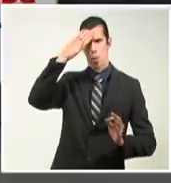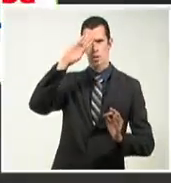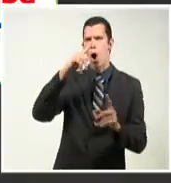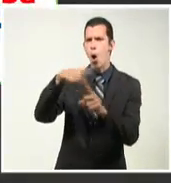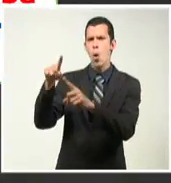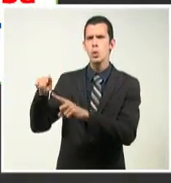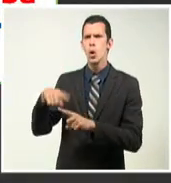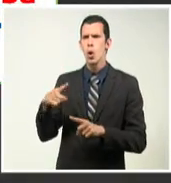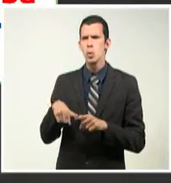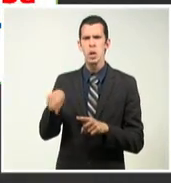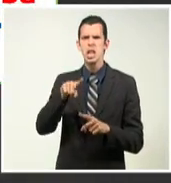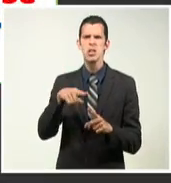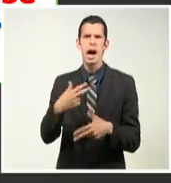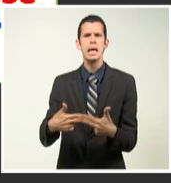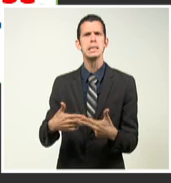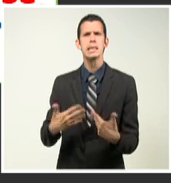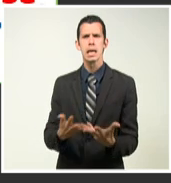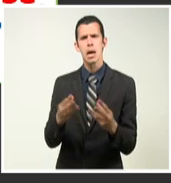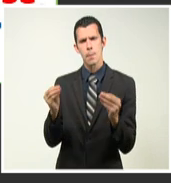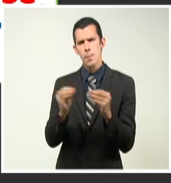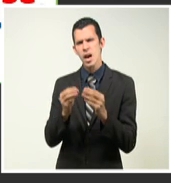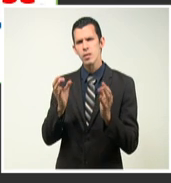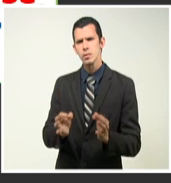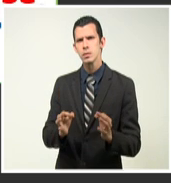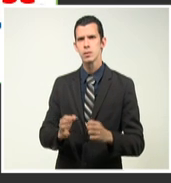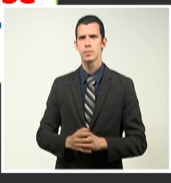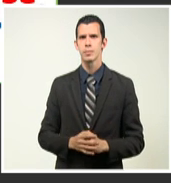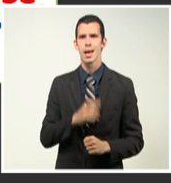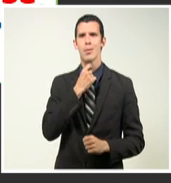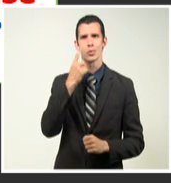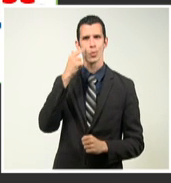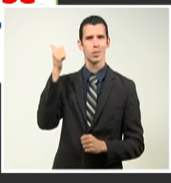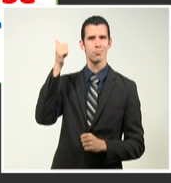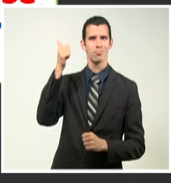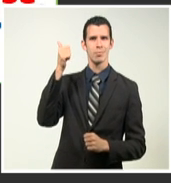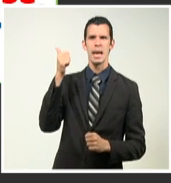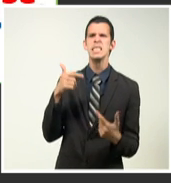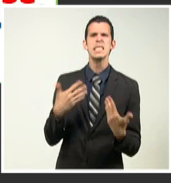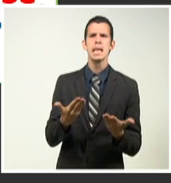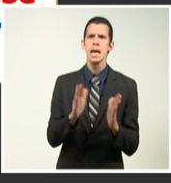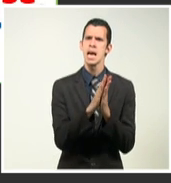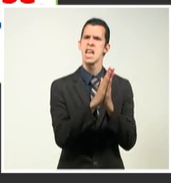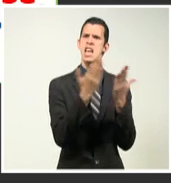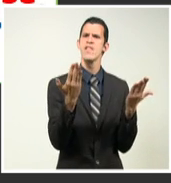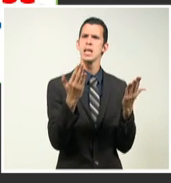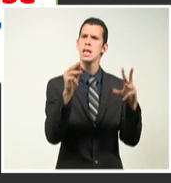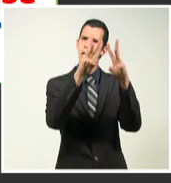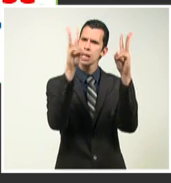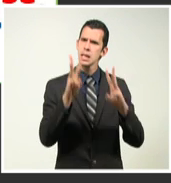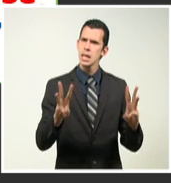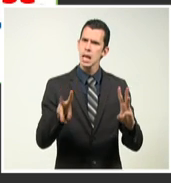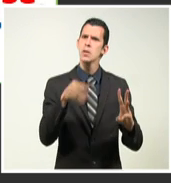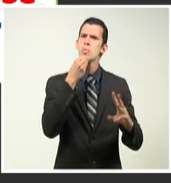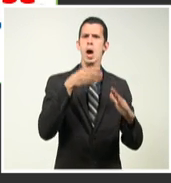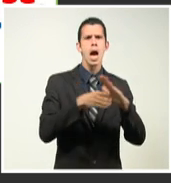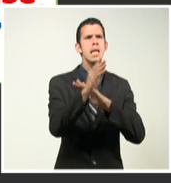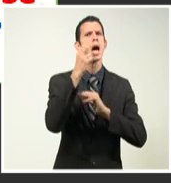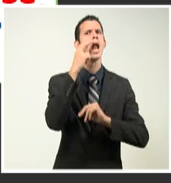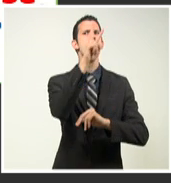en esta estrategia. Vean algunos de sus logotipos, de sus imágenes. ¿Cuáles son las semejanzas y las